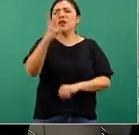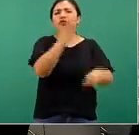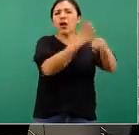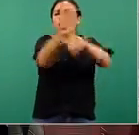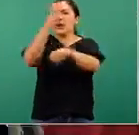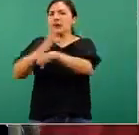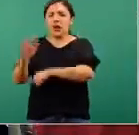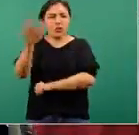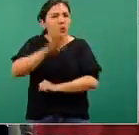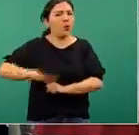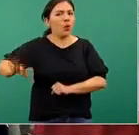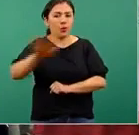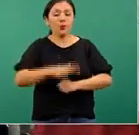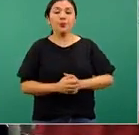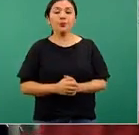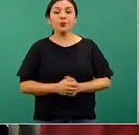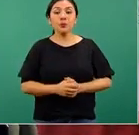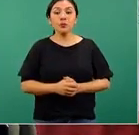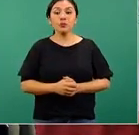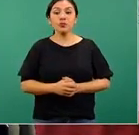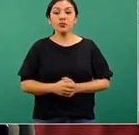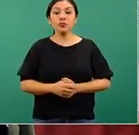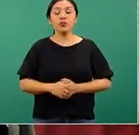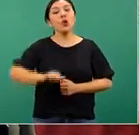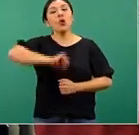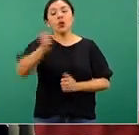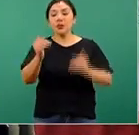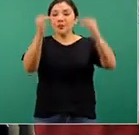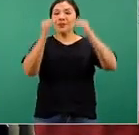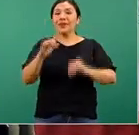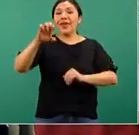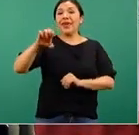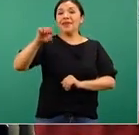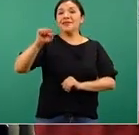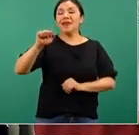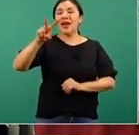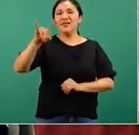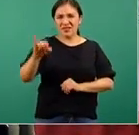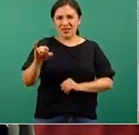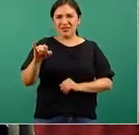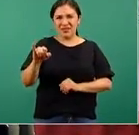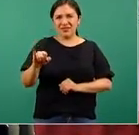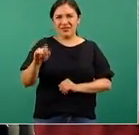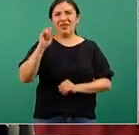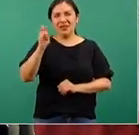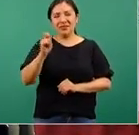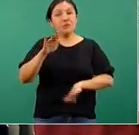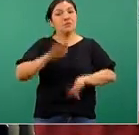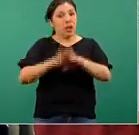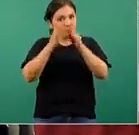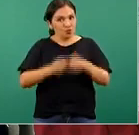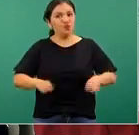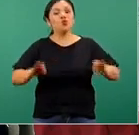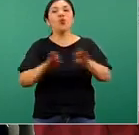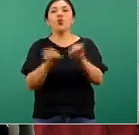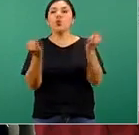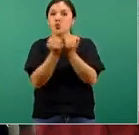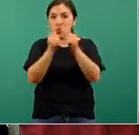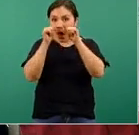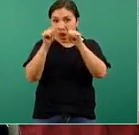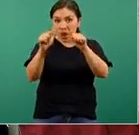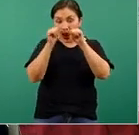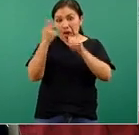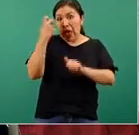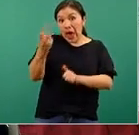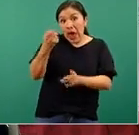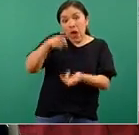federativas. Los eventos supuestamente asociados a vacunación e inmunización, un asunto de gran importancia porque esto